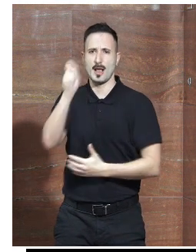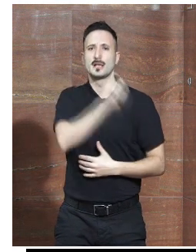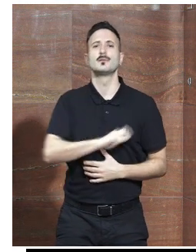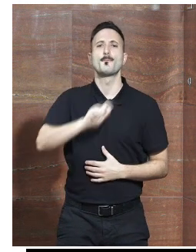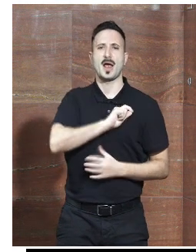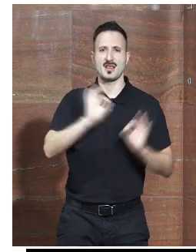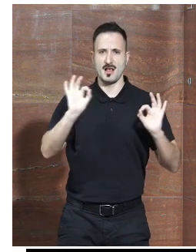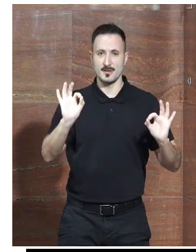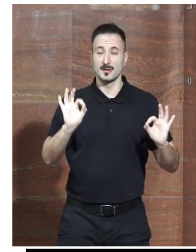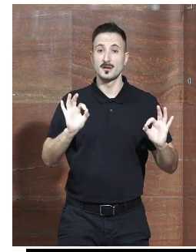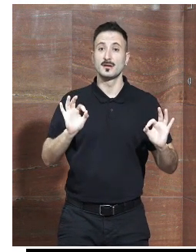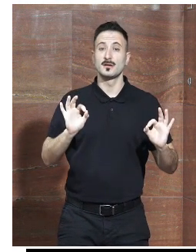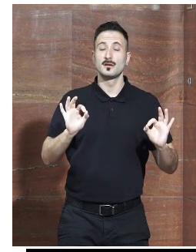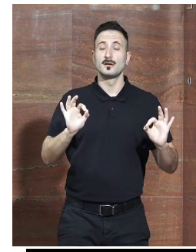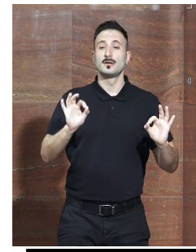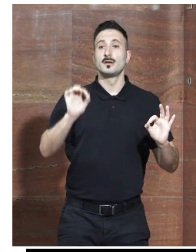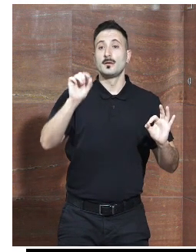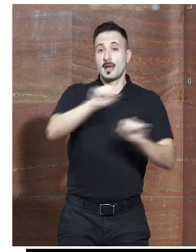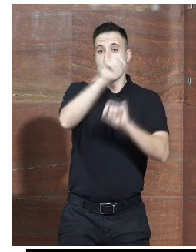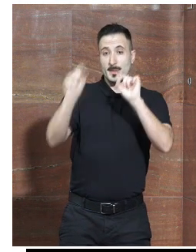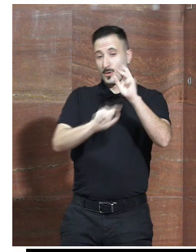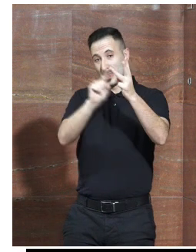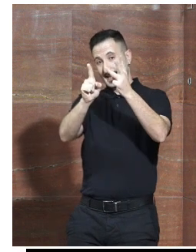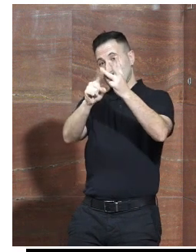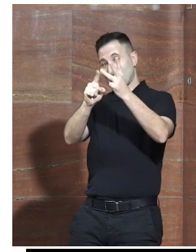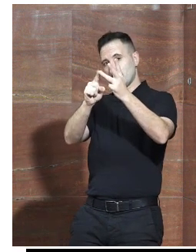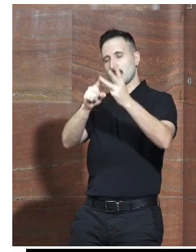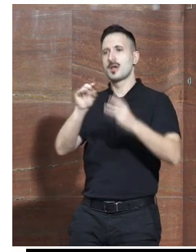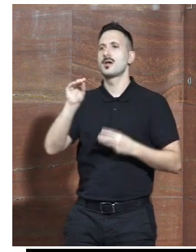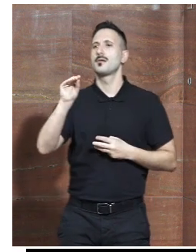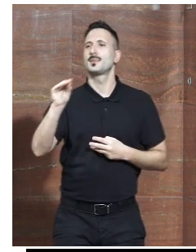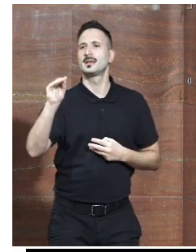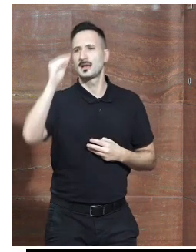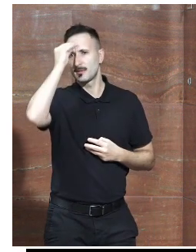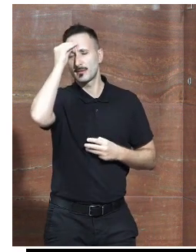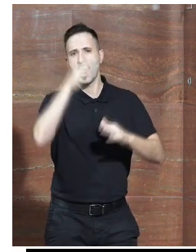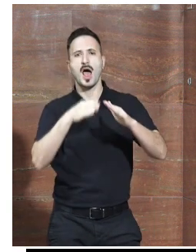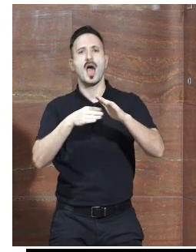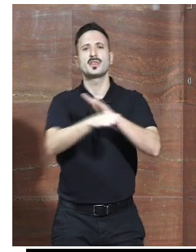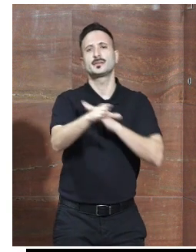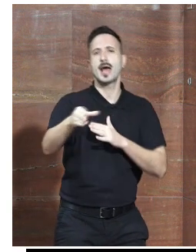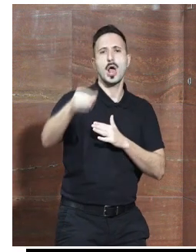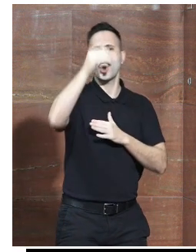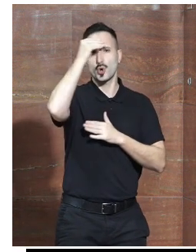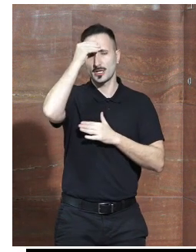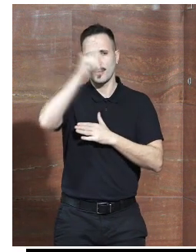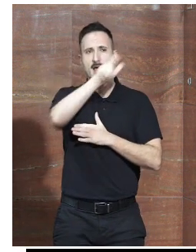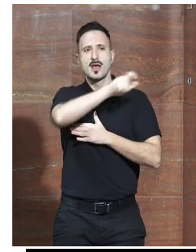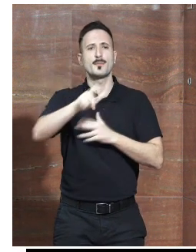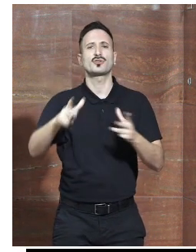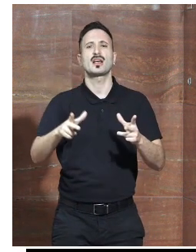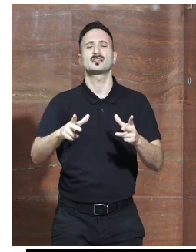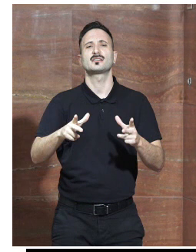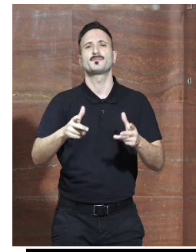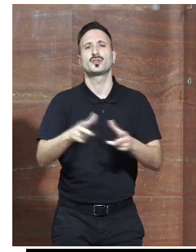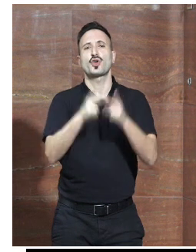día. Y esto tiene que ver con la siguiente pregunta, que es ¿a qué población beneficia la accesibilidad cognitiva en el transporte público y para